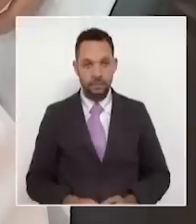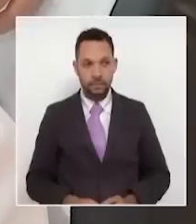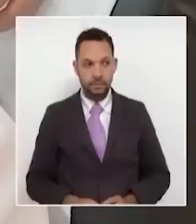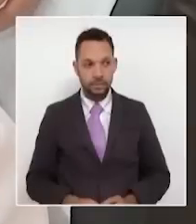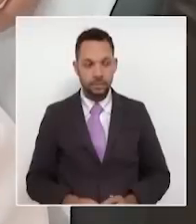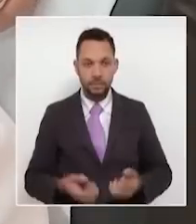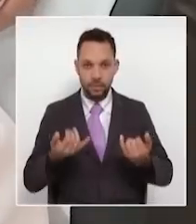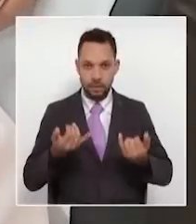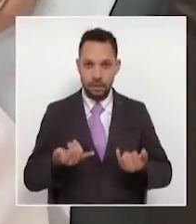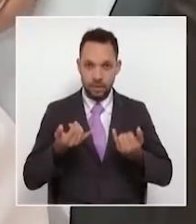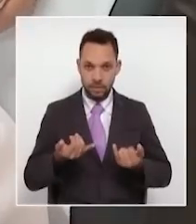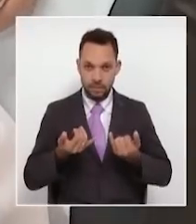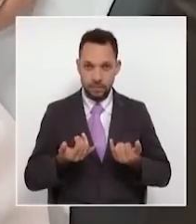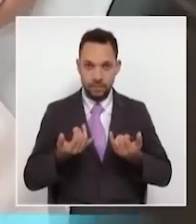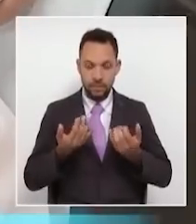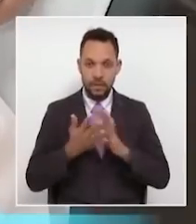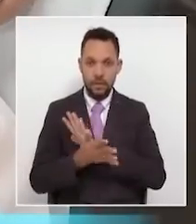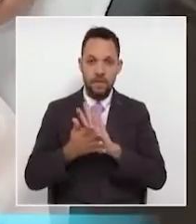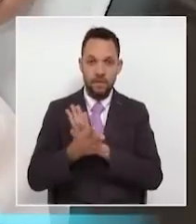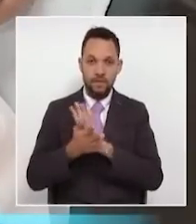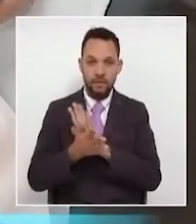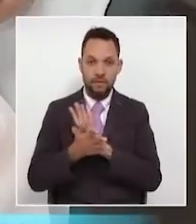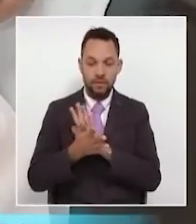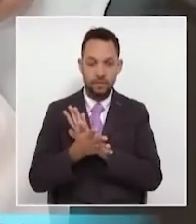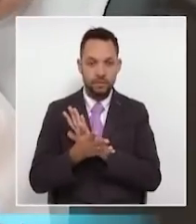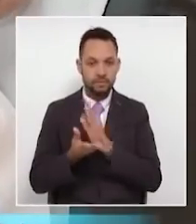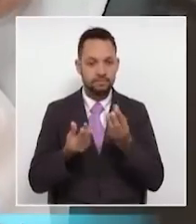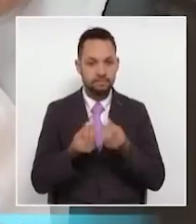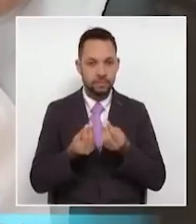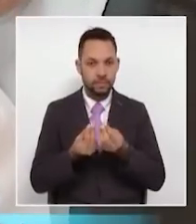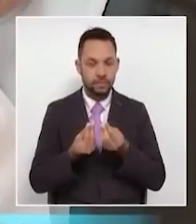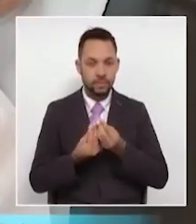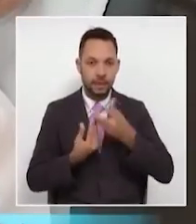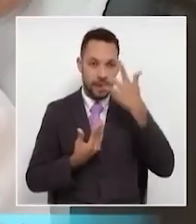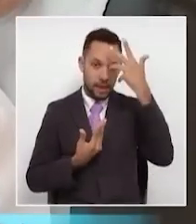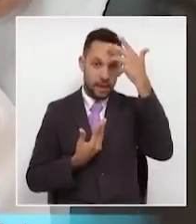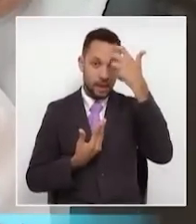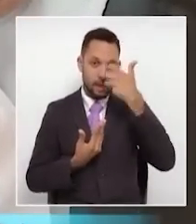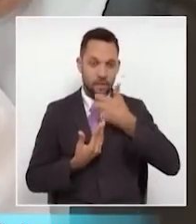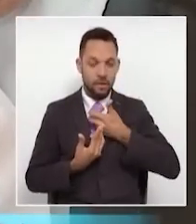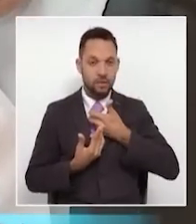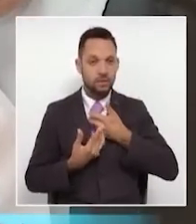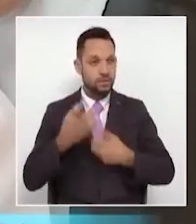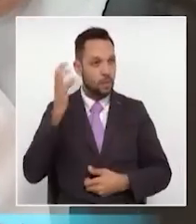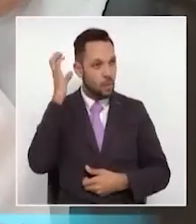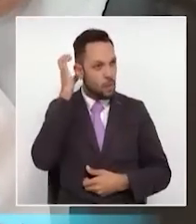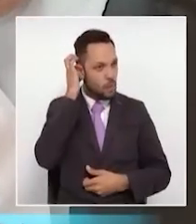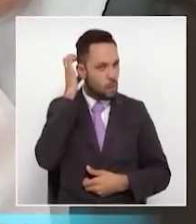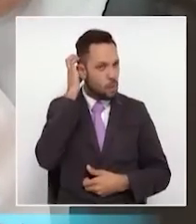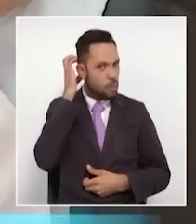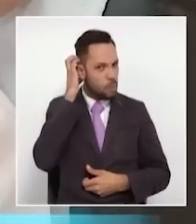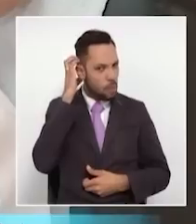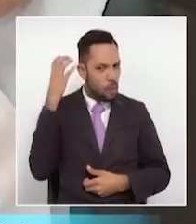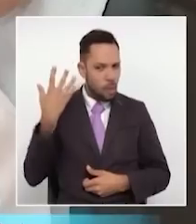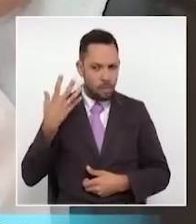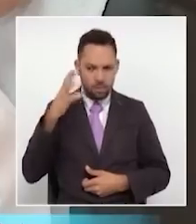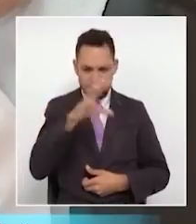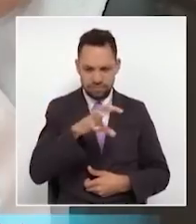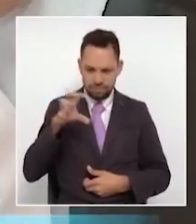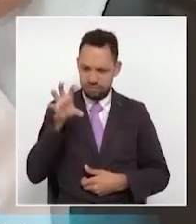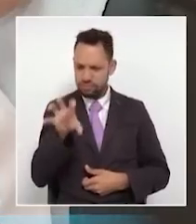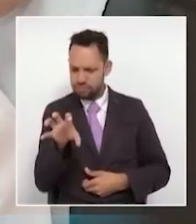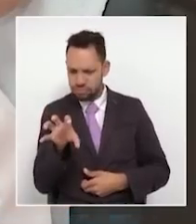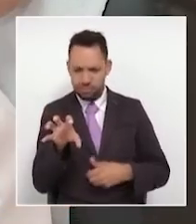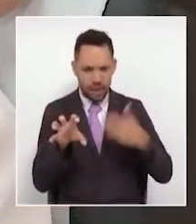bueno ahora vamos a hacer lo que el neurofeedback se llama un mapeo doctor ana milena coreas cuéntenos en qué consiste este